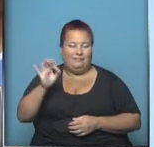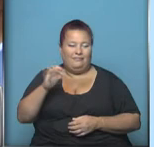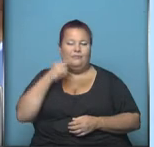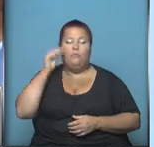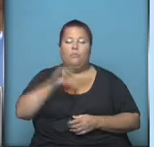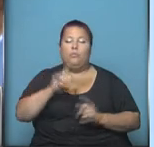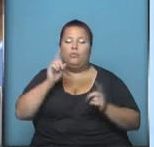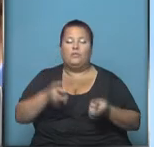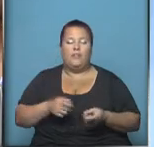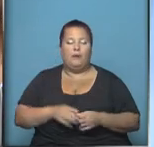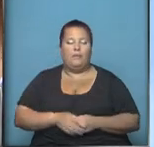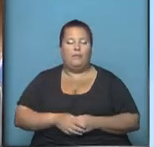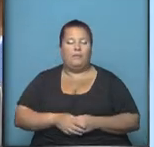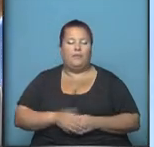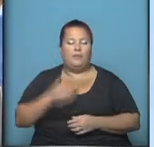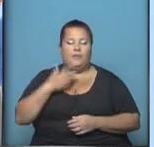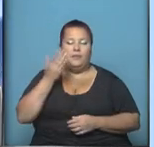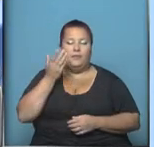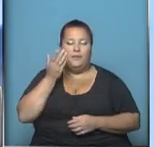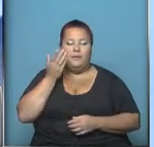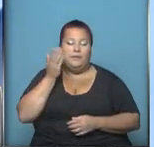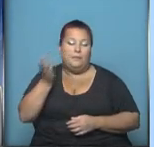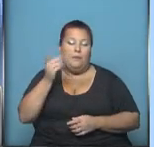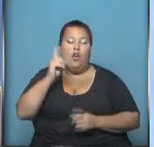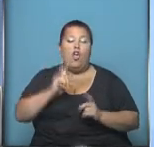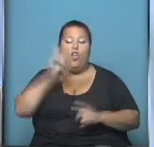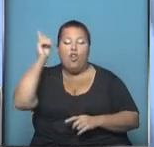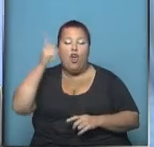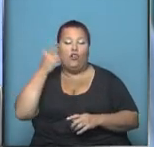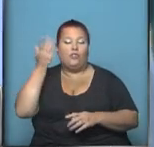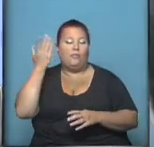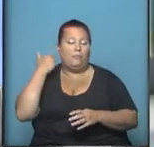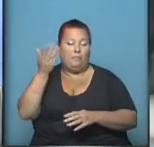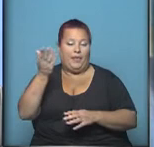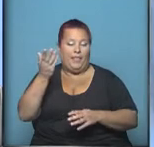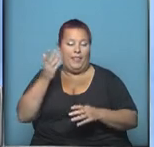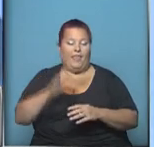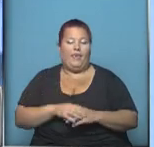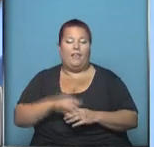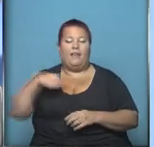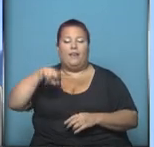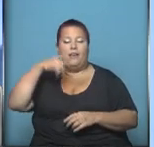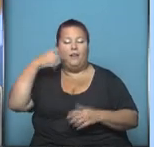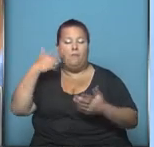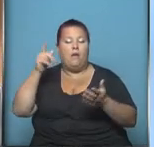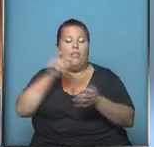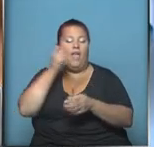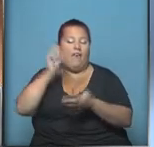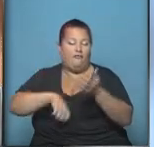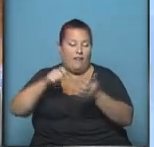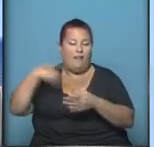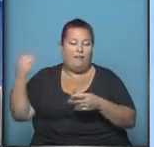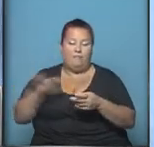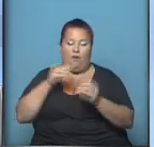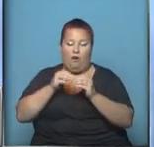inclusive lo hemos pedido porque el norte salió el pedido la cal o lo puede refrendar el compañero